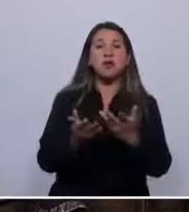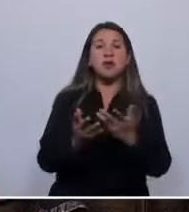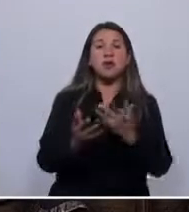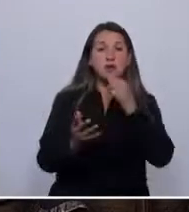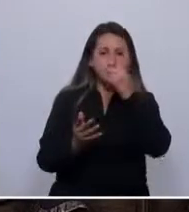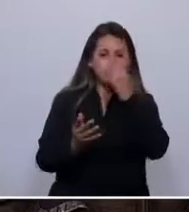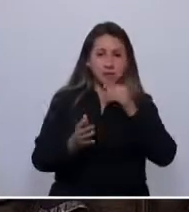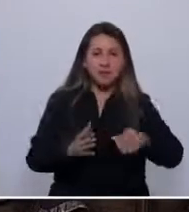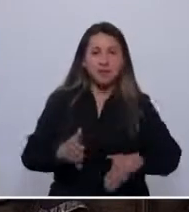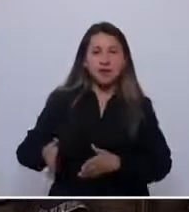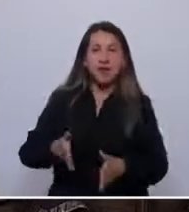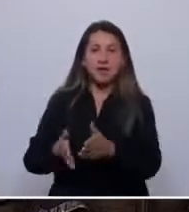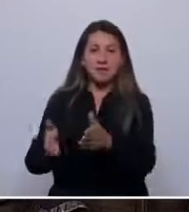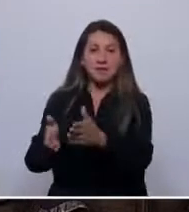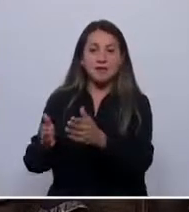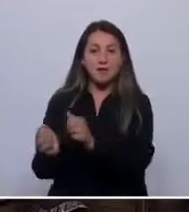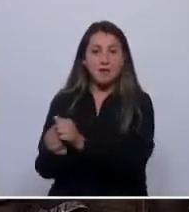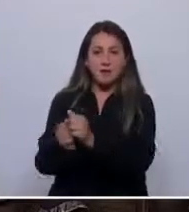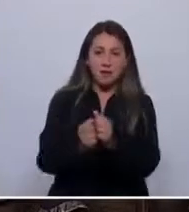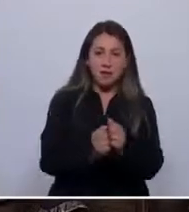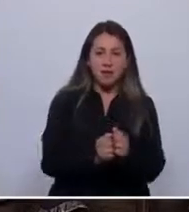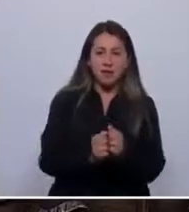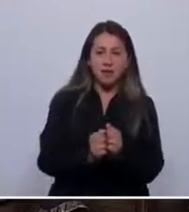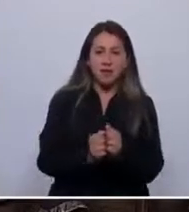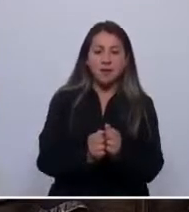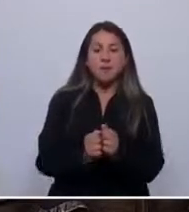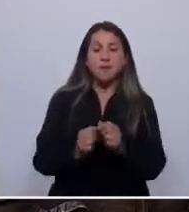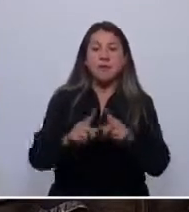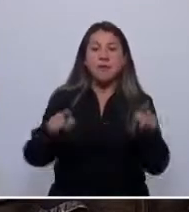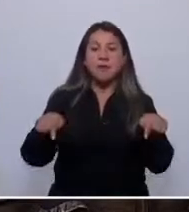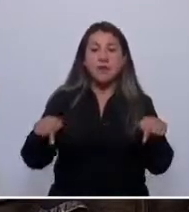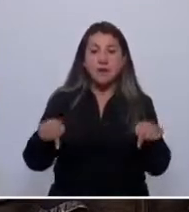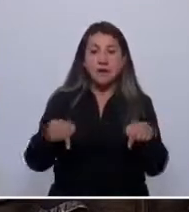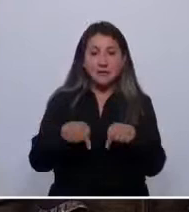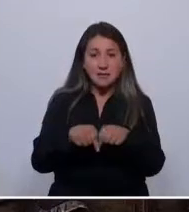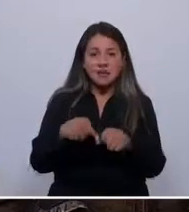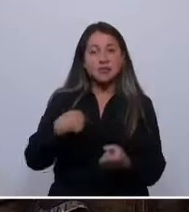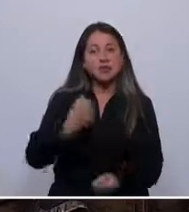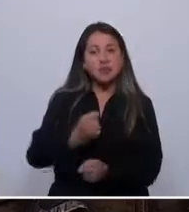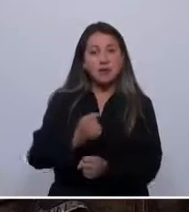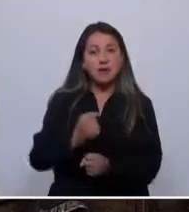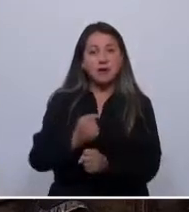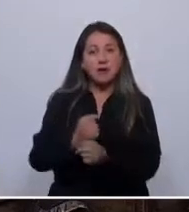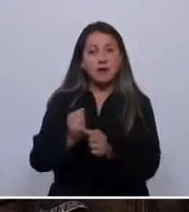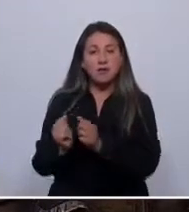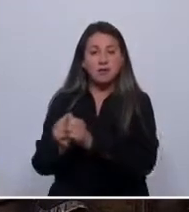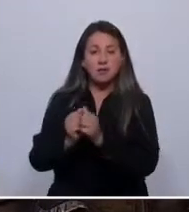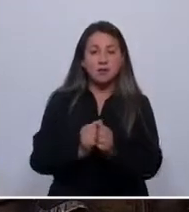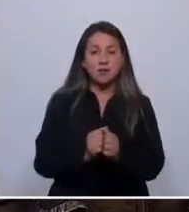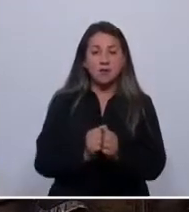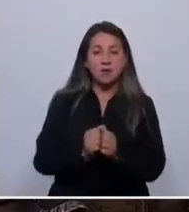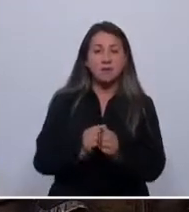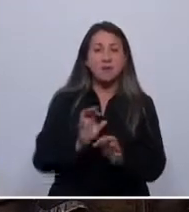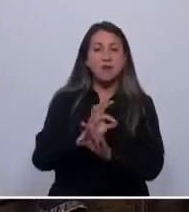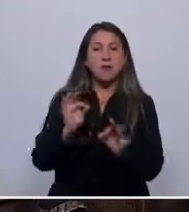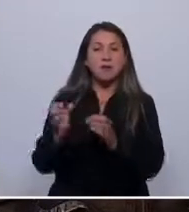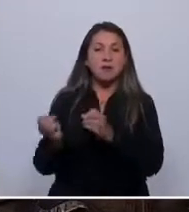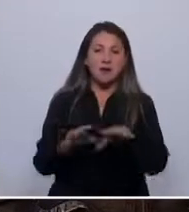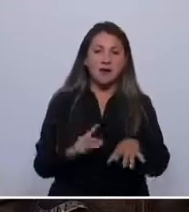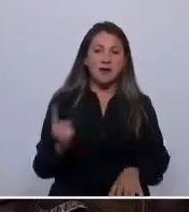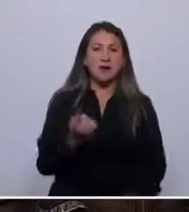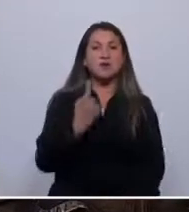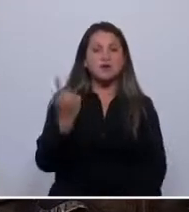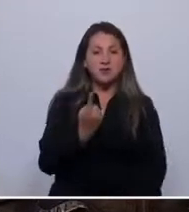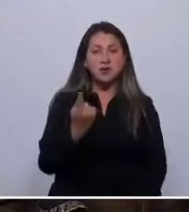pasillos y hasta bailo. En las salas en las que trabajo, nunca me abandonas y te